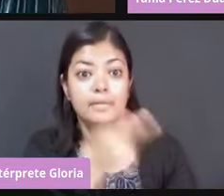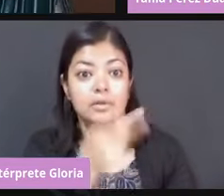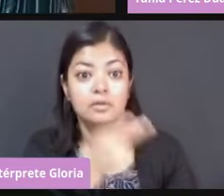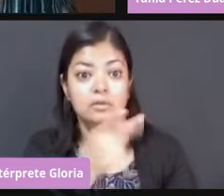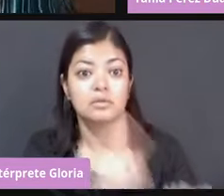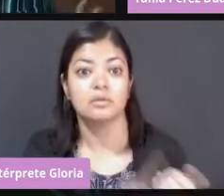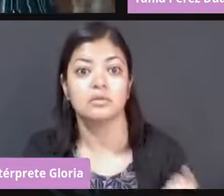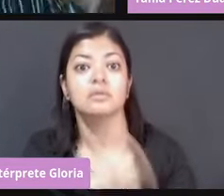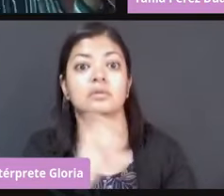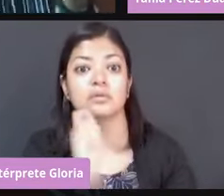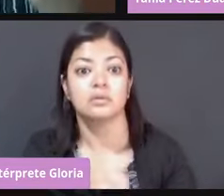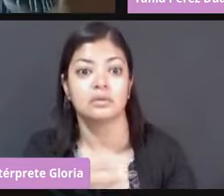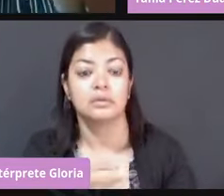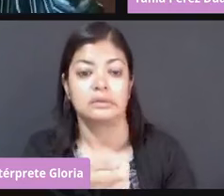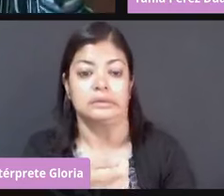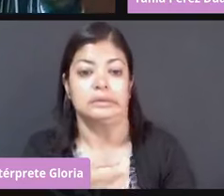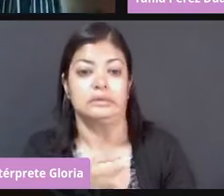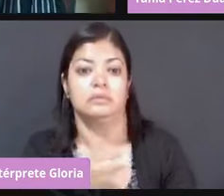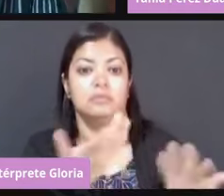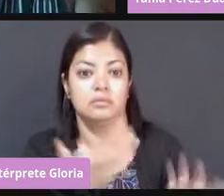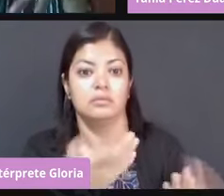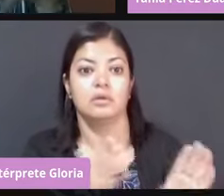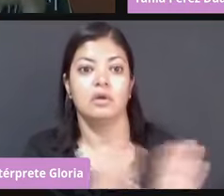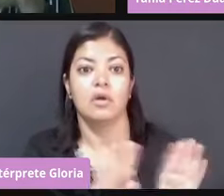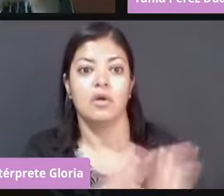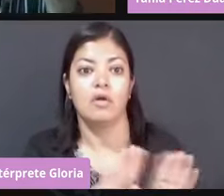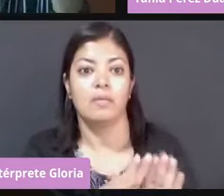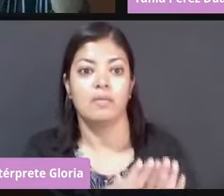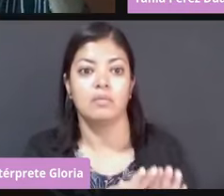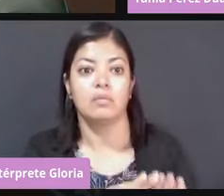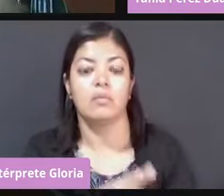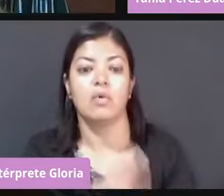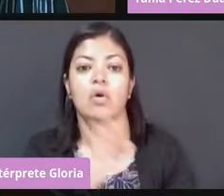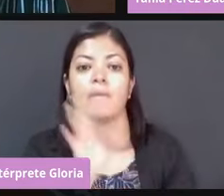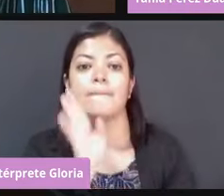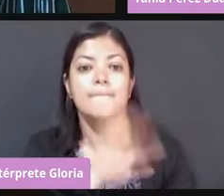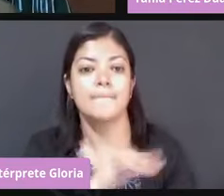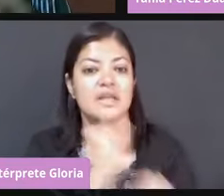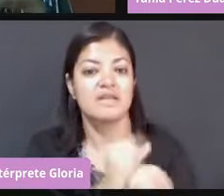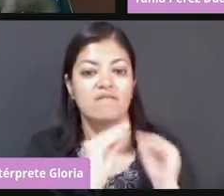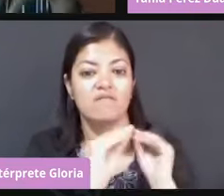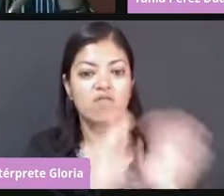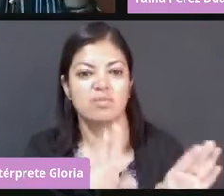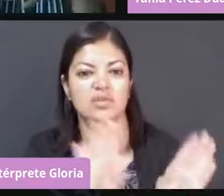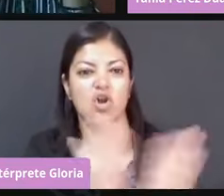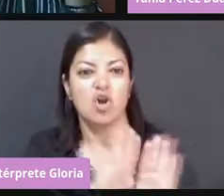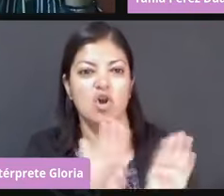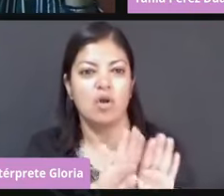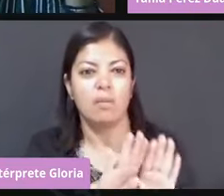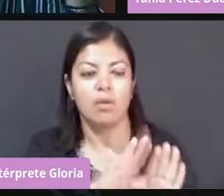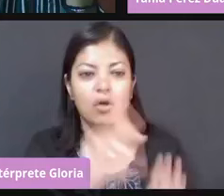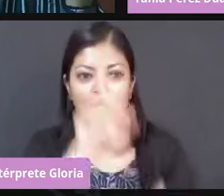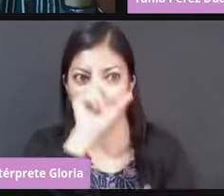medio álgida, doctora. ¿Qué tanto contribuye en la malinformación del trastorno?